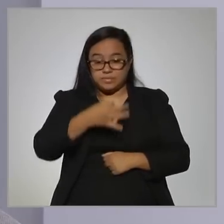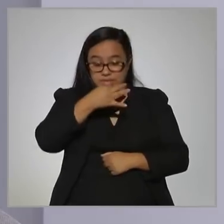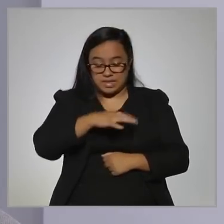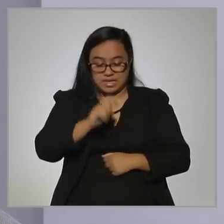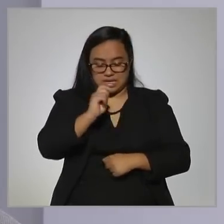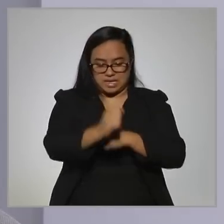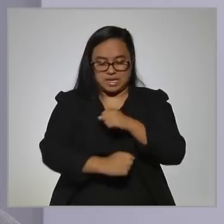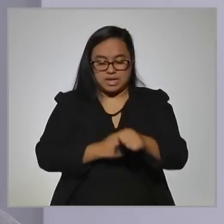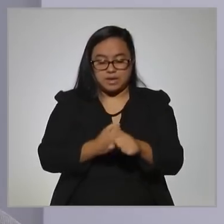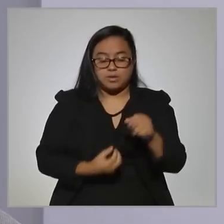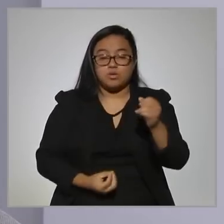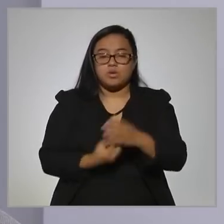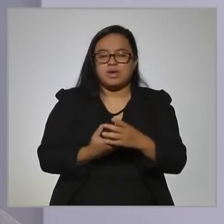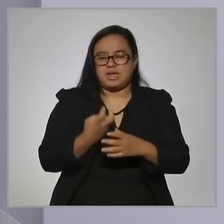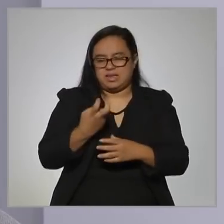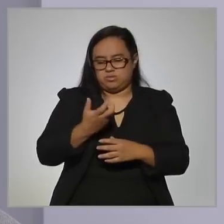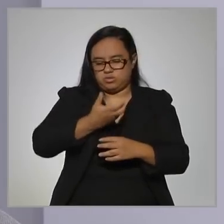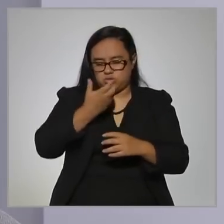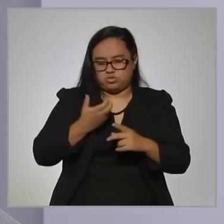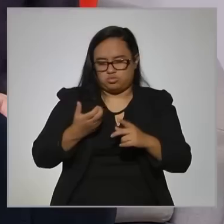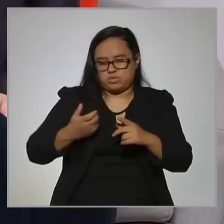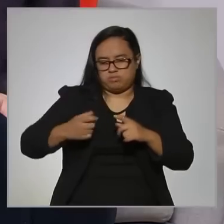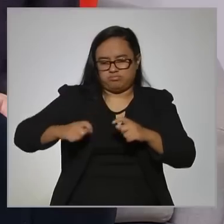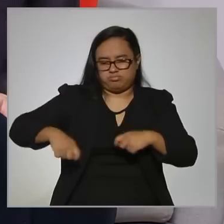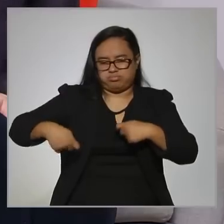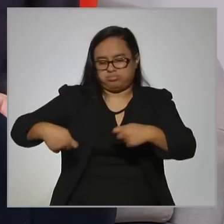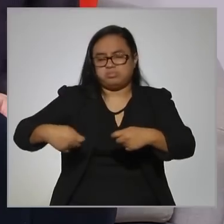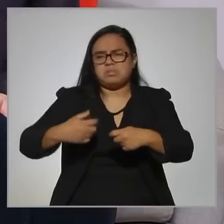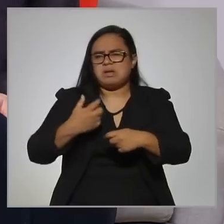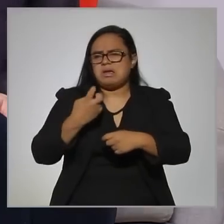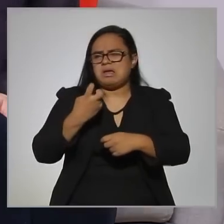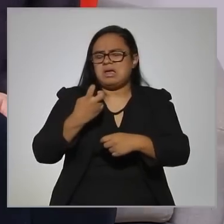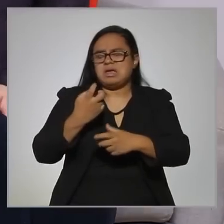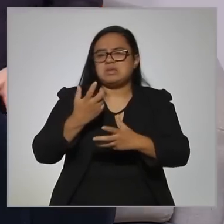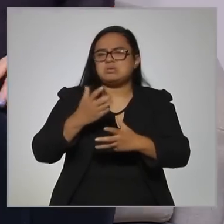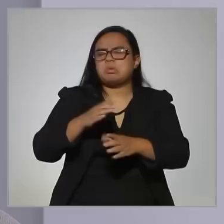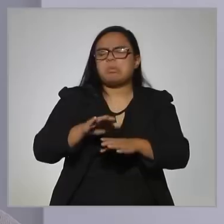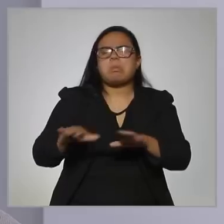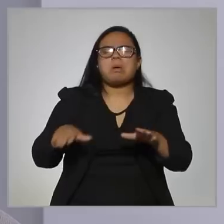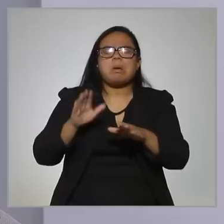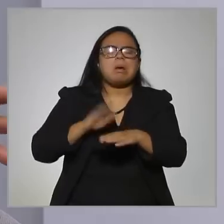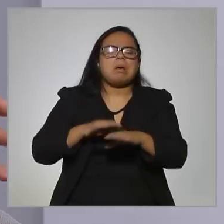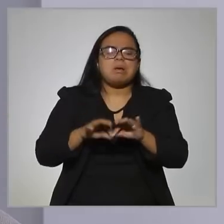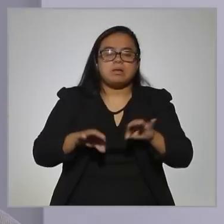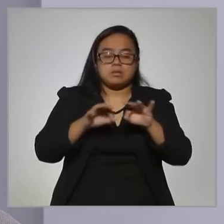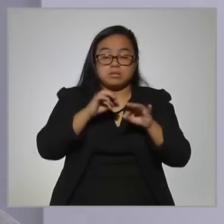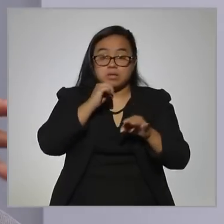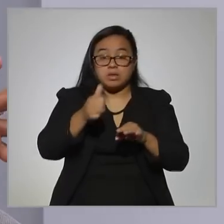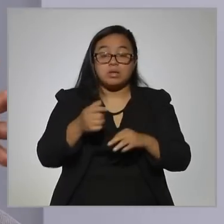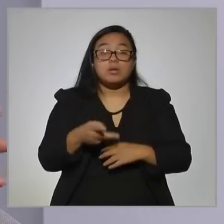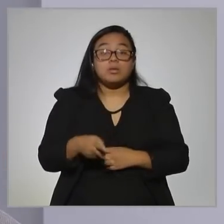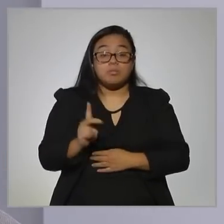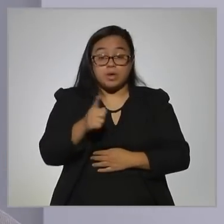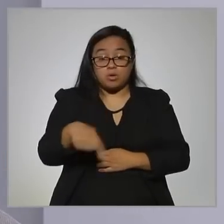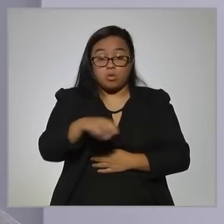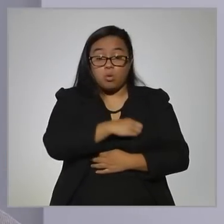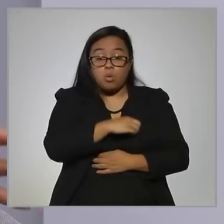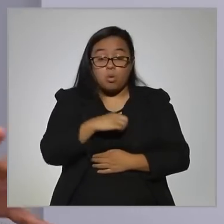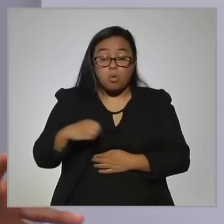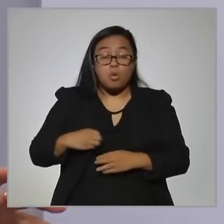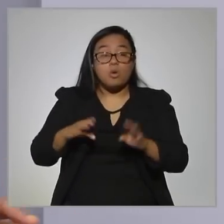Año Nuevo, como todo ritual, está ampliamente normado, ¿no? Y de verdad que no estamos obligados a caer